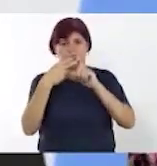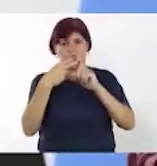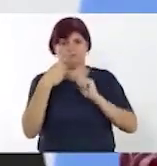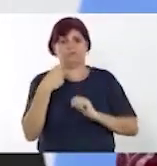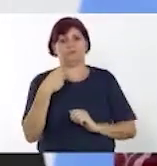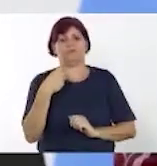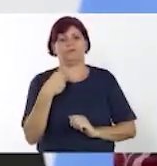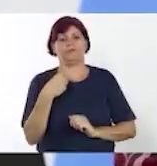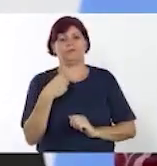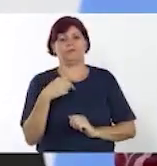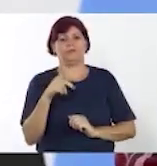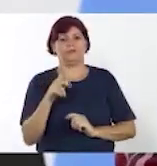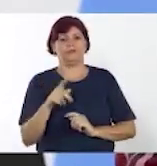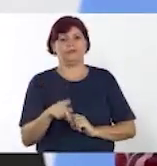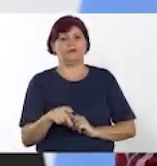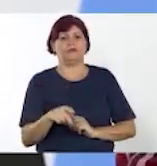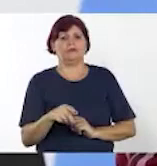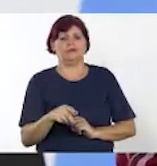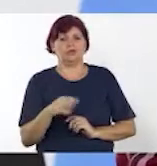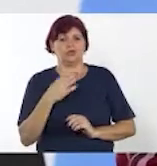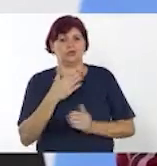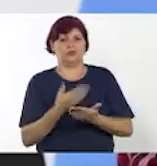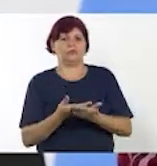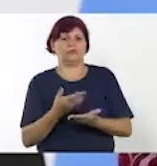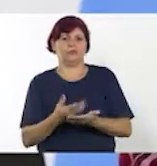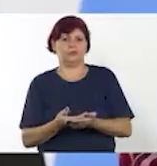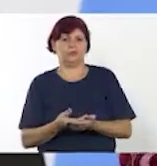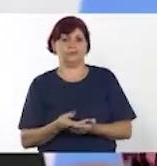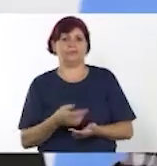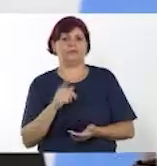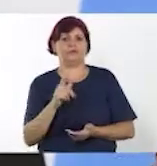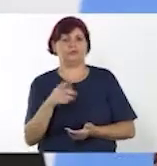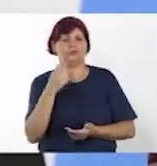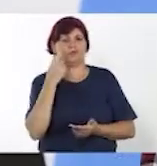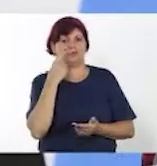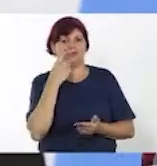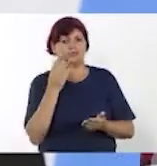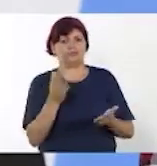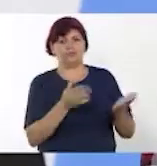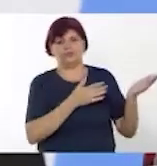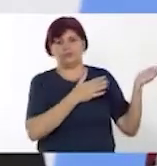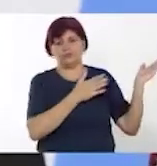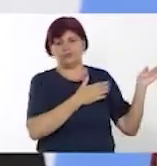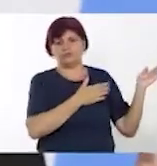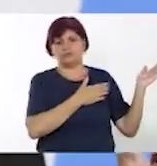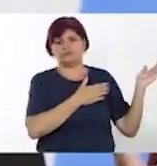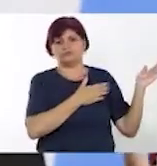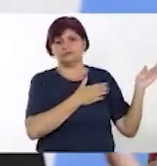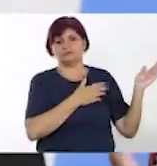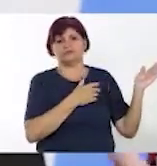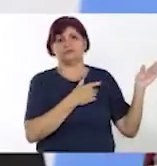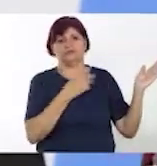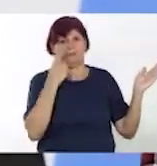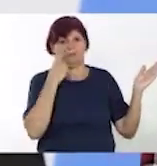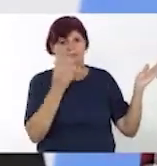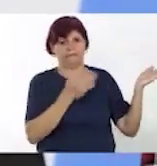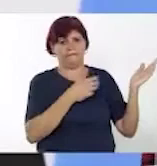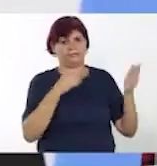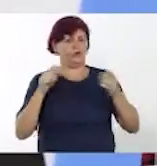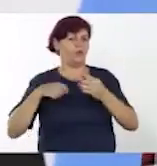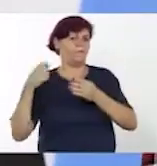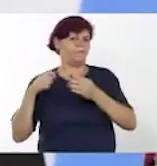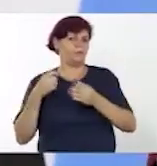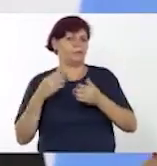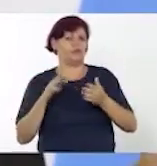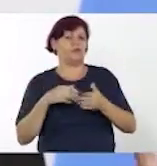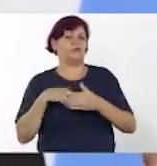veces. Ahora, yo les propongo que ustedes observen un pequeño video que le vamos a